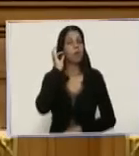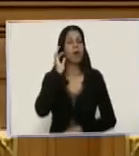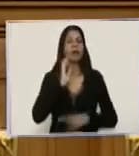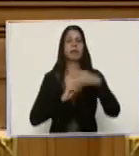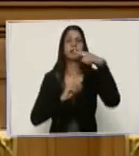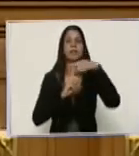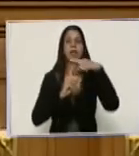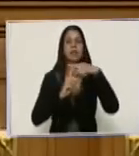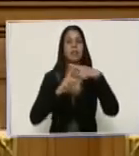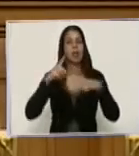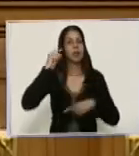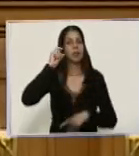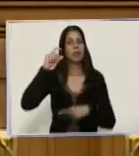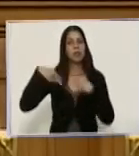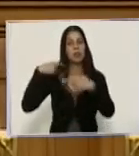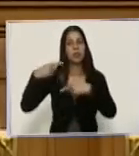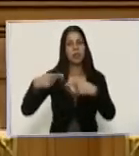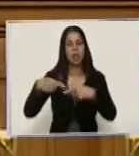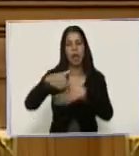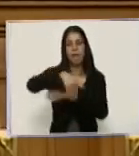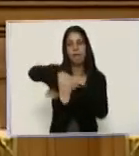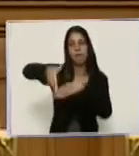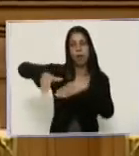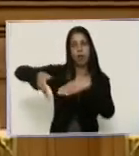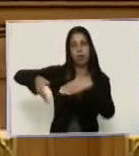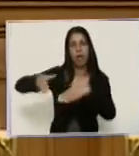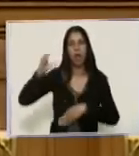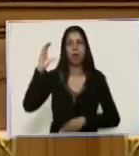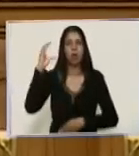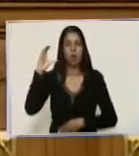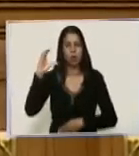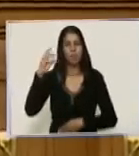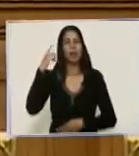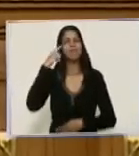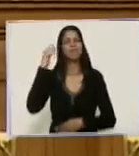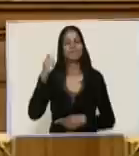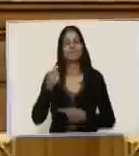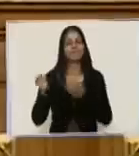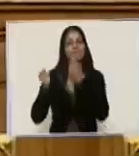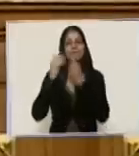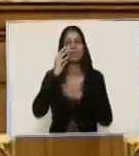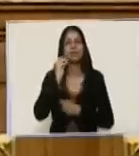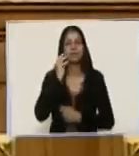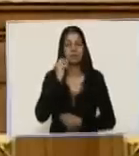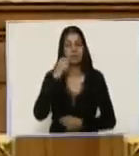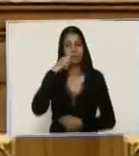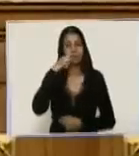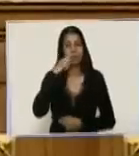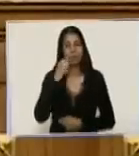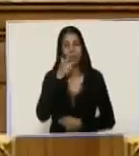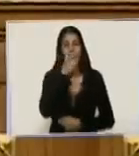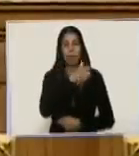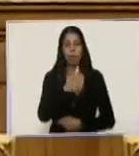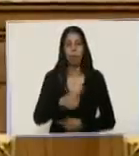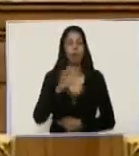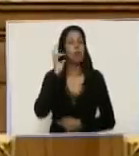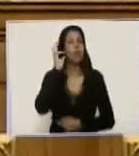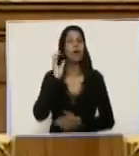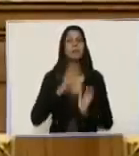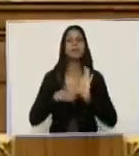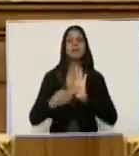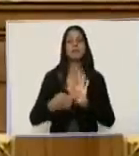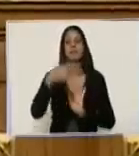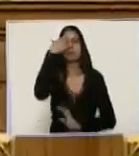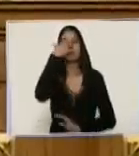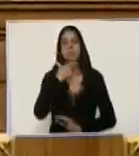el día a día de una frontera, sino precisamente por representar al pueblo constituyente, al pueblo mujer, al